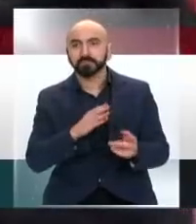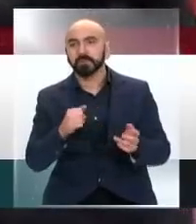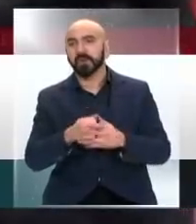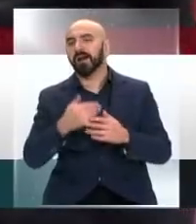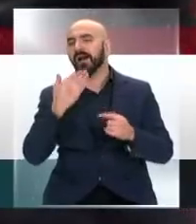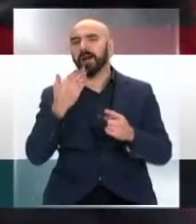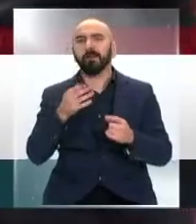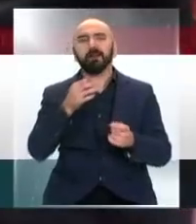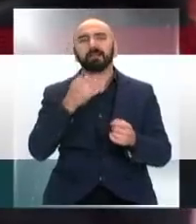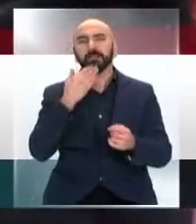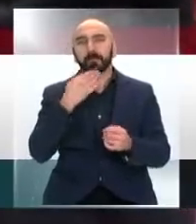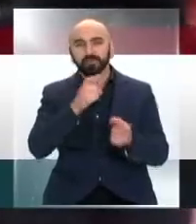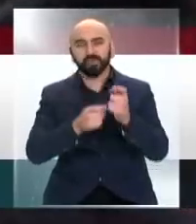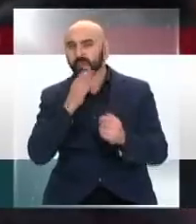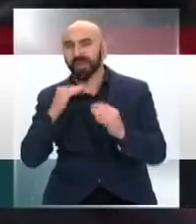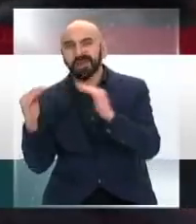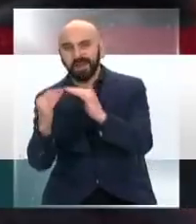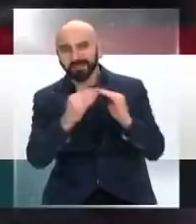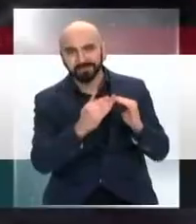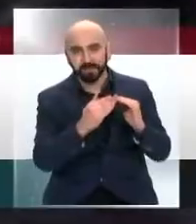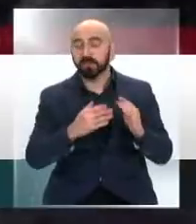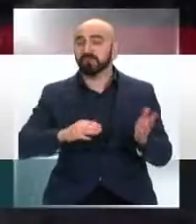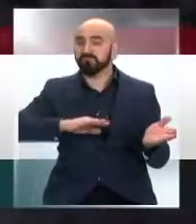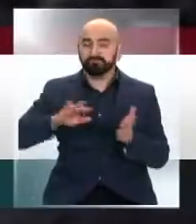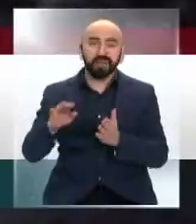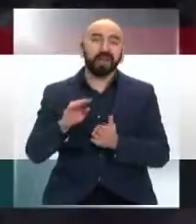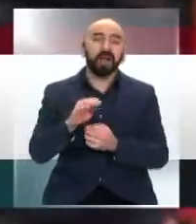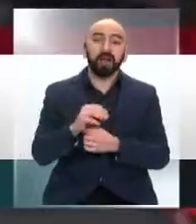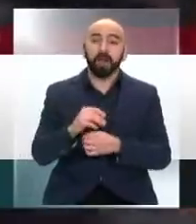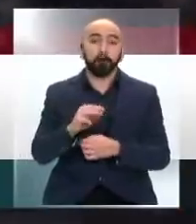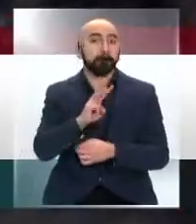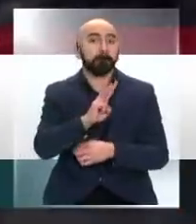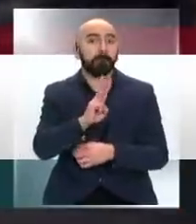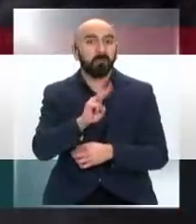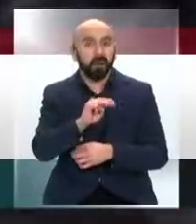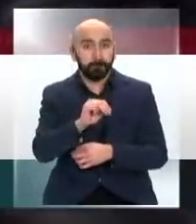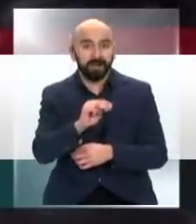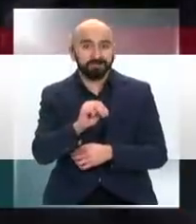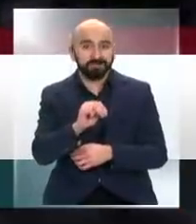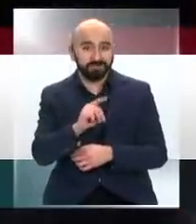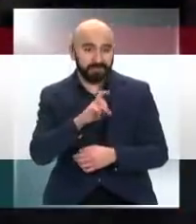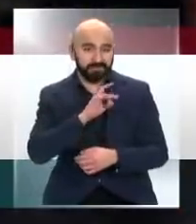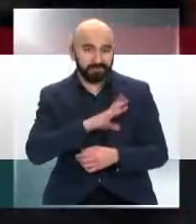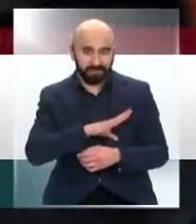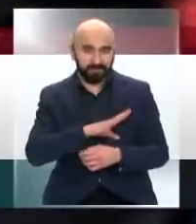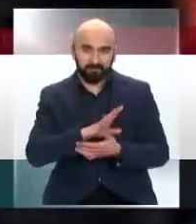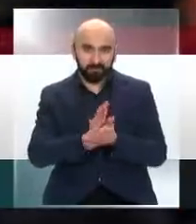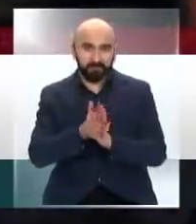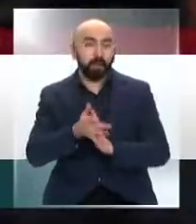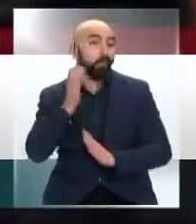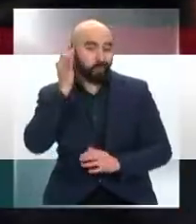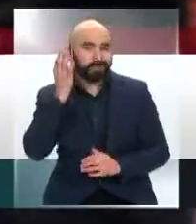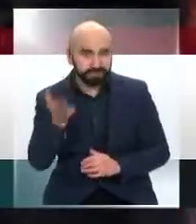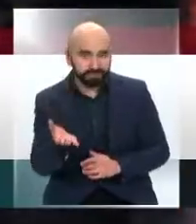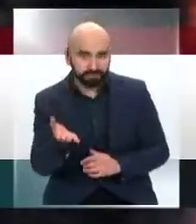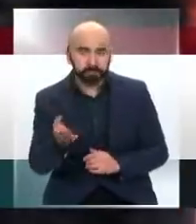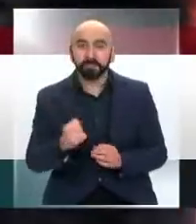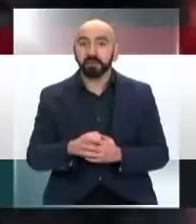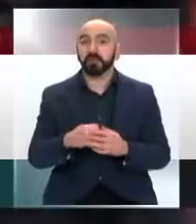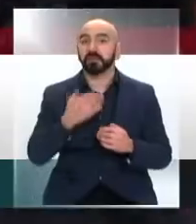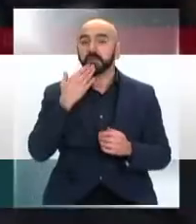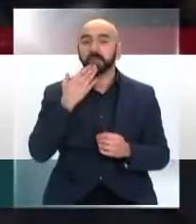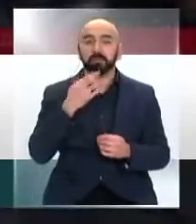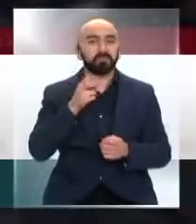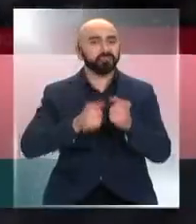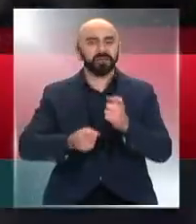las madres de Chile, a las mujeres, por sobre todo a quienes viven en pueblos